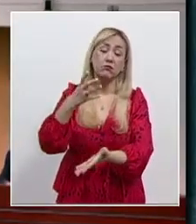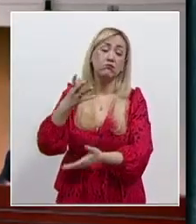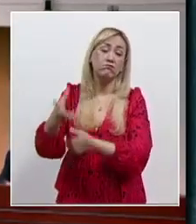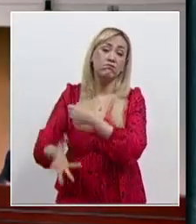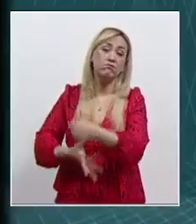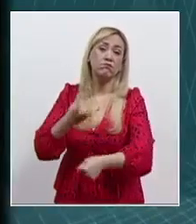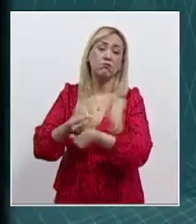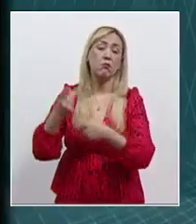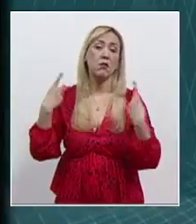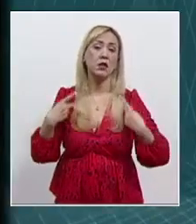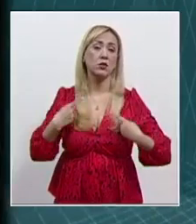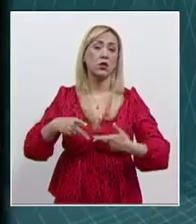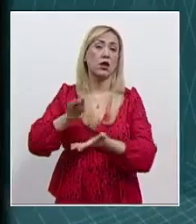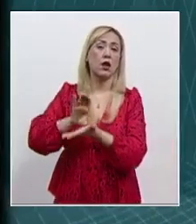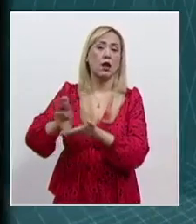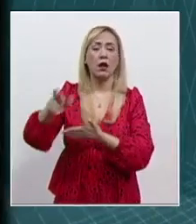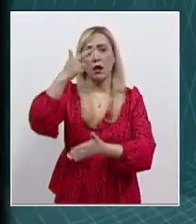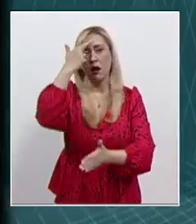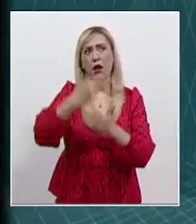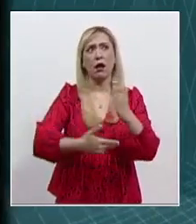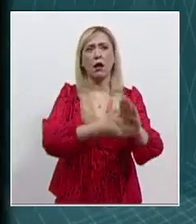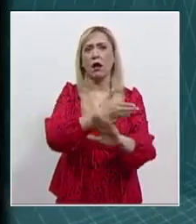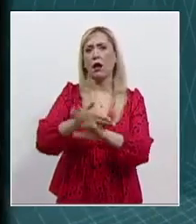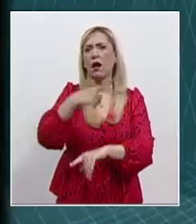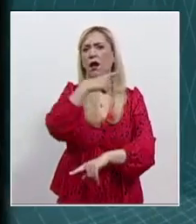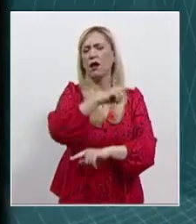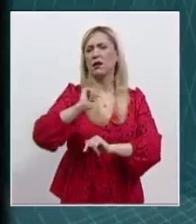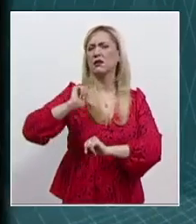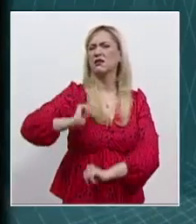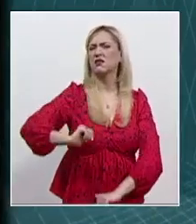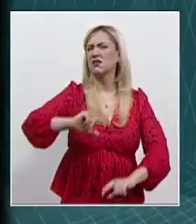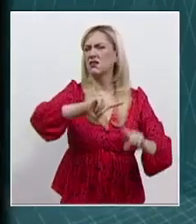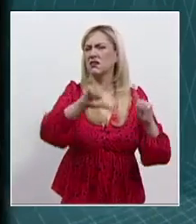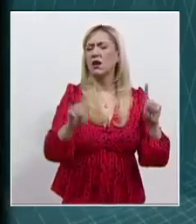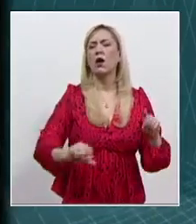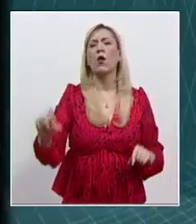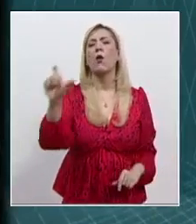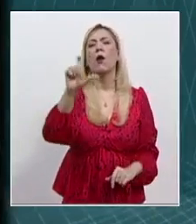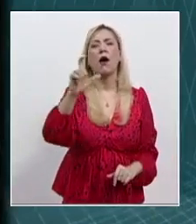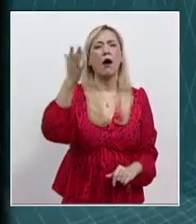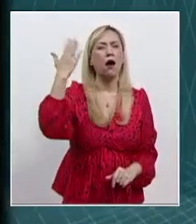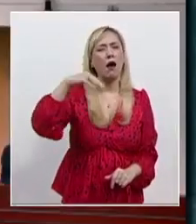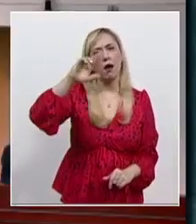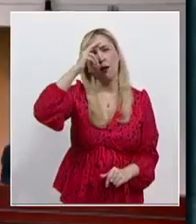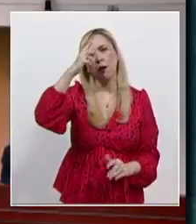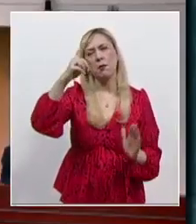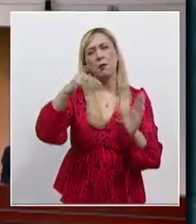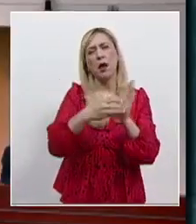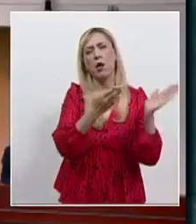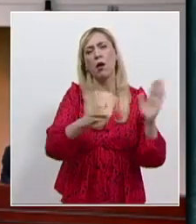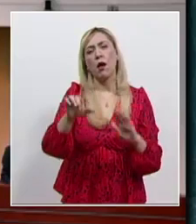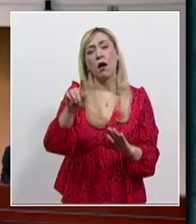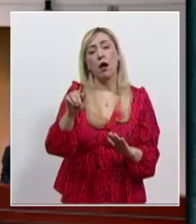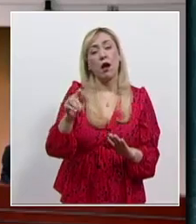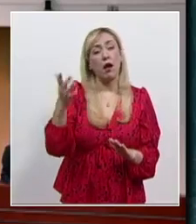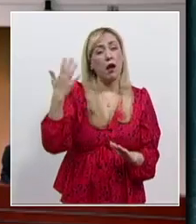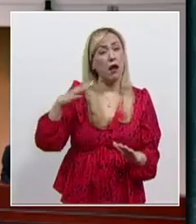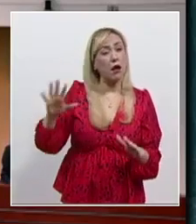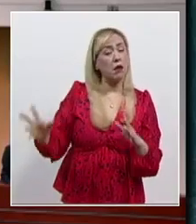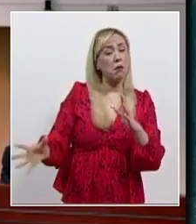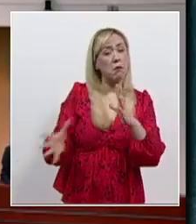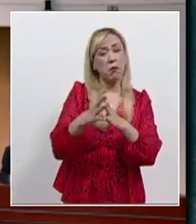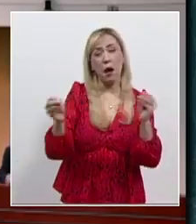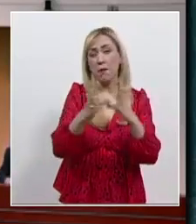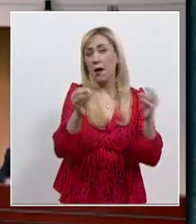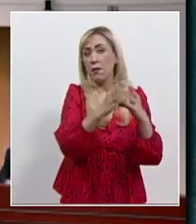violación de derechos humanos por parte de autoridades federales durante la llamada Guerra Sucia. Esta persona perteneció al núcleo ejidal de